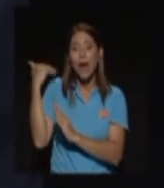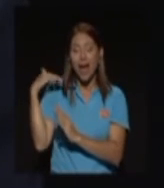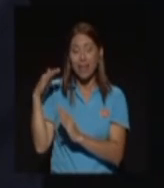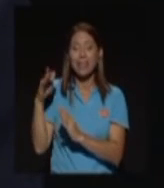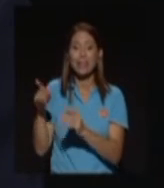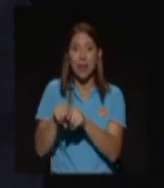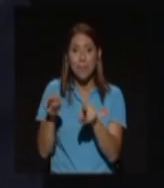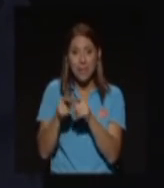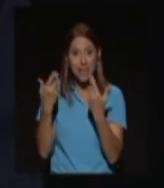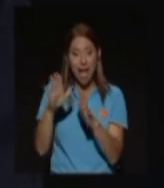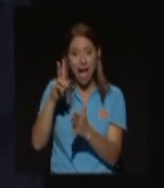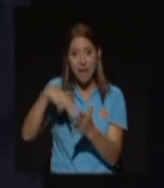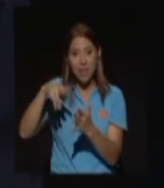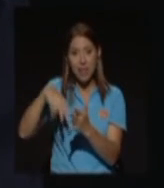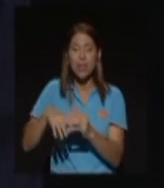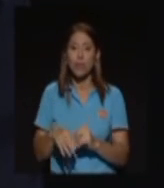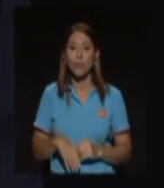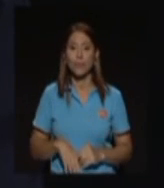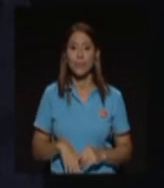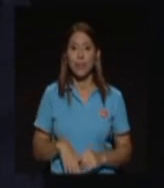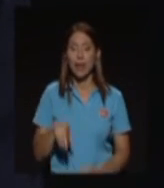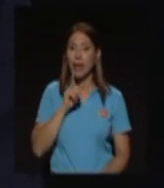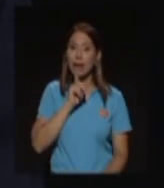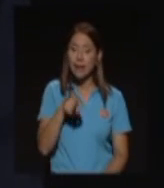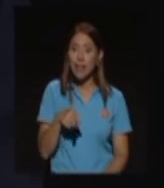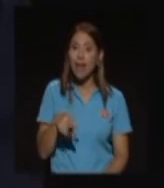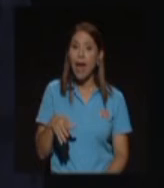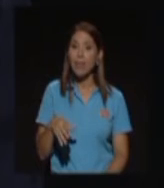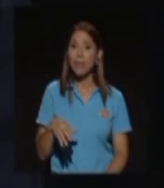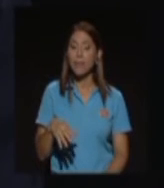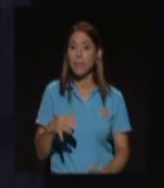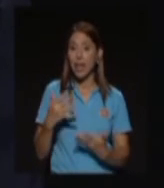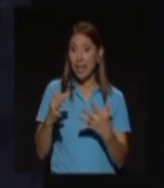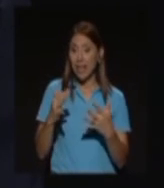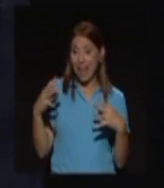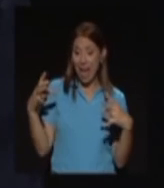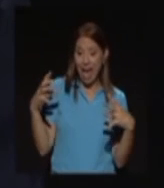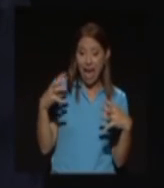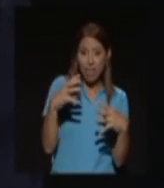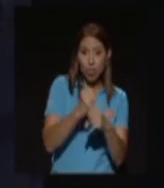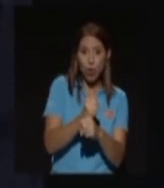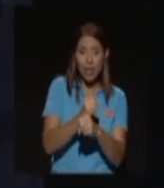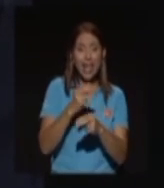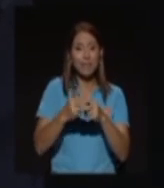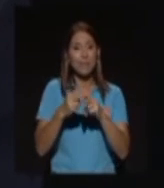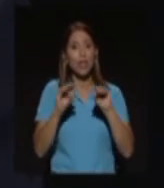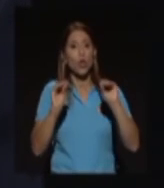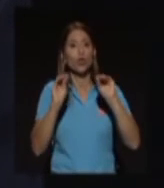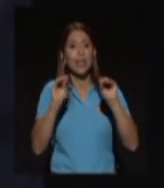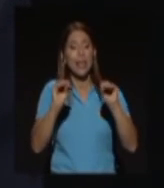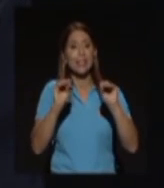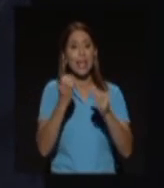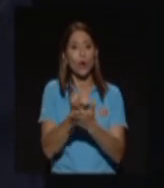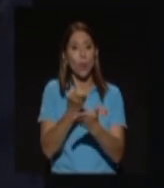¿verdad? En realidad, por ejemplo, la antología de doctrinas económicas que él preparó requirió de